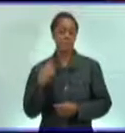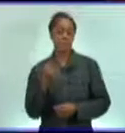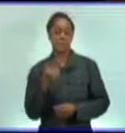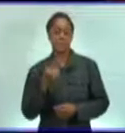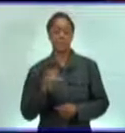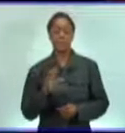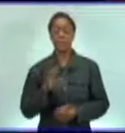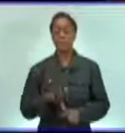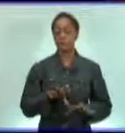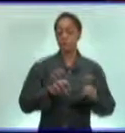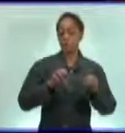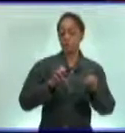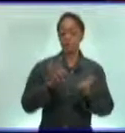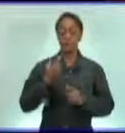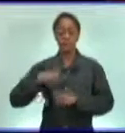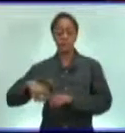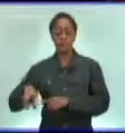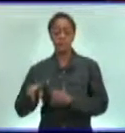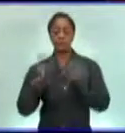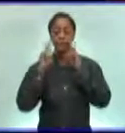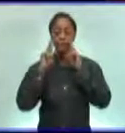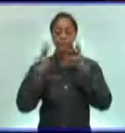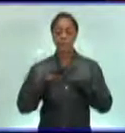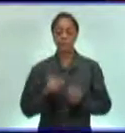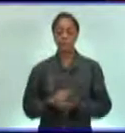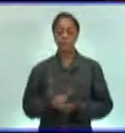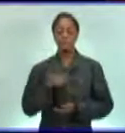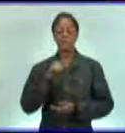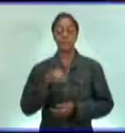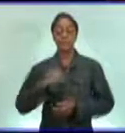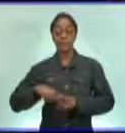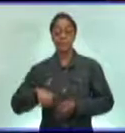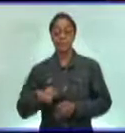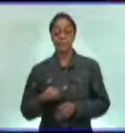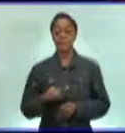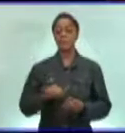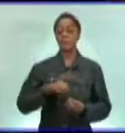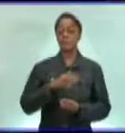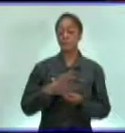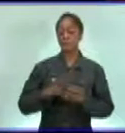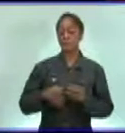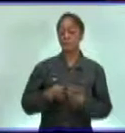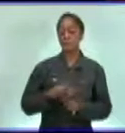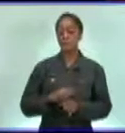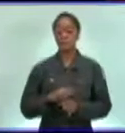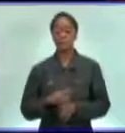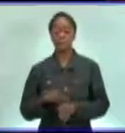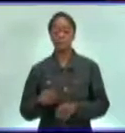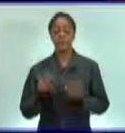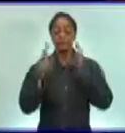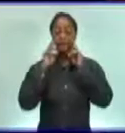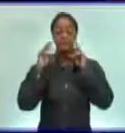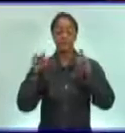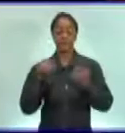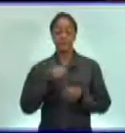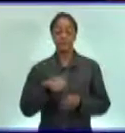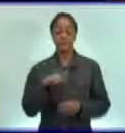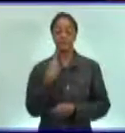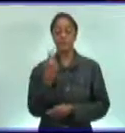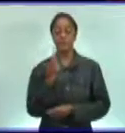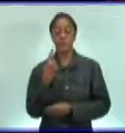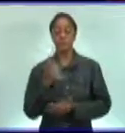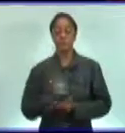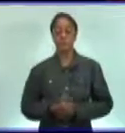que lo tomaban de otros seres vivos. Esta es otra característica que diferencia a los seres vivos en la